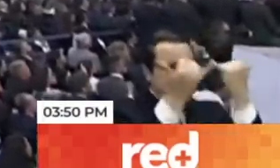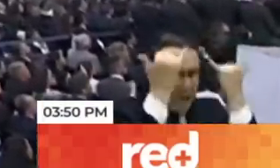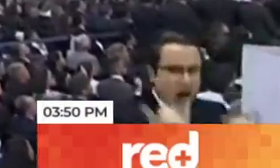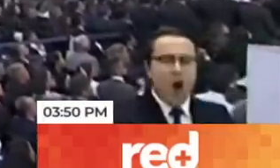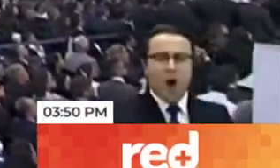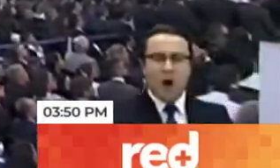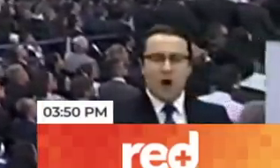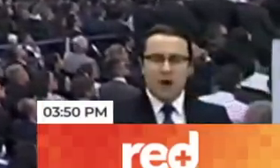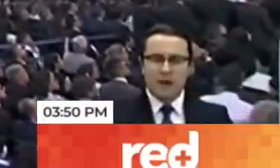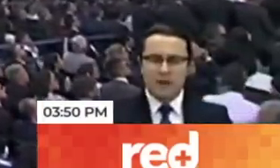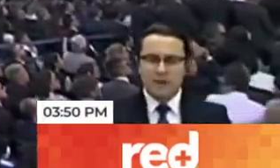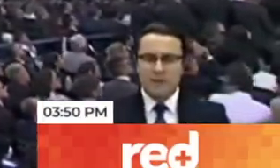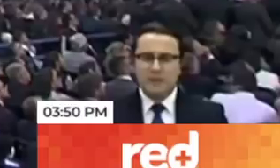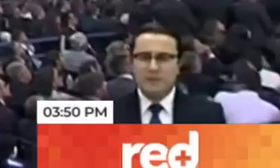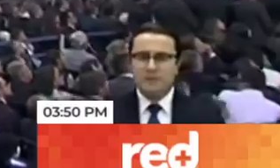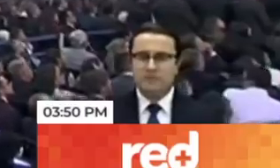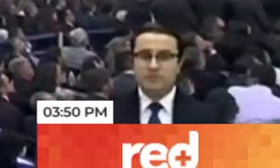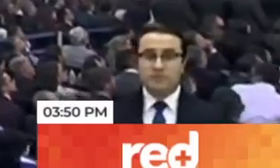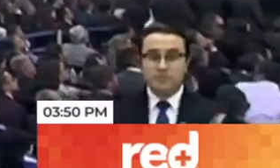Y